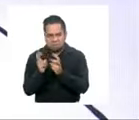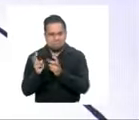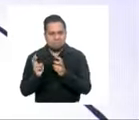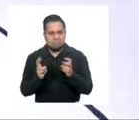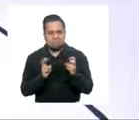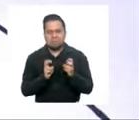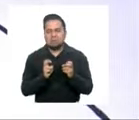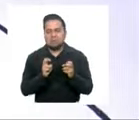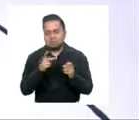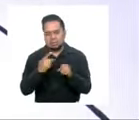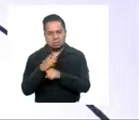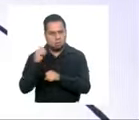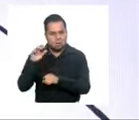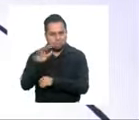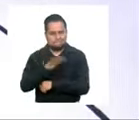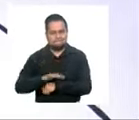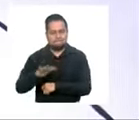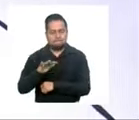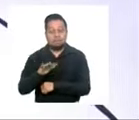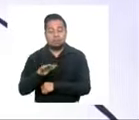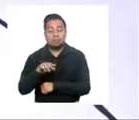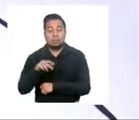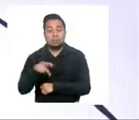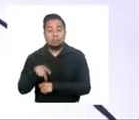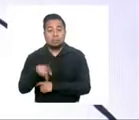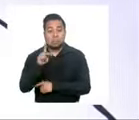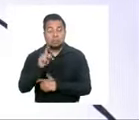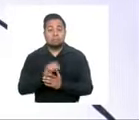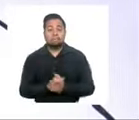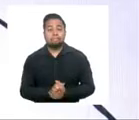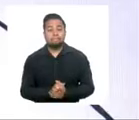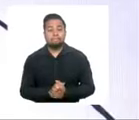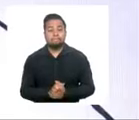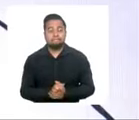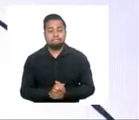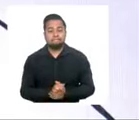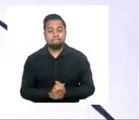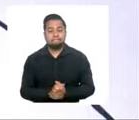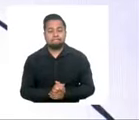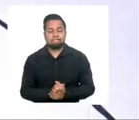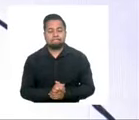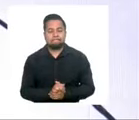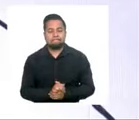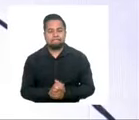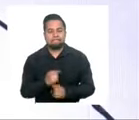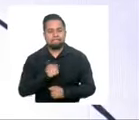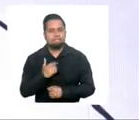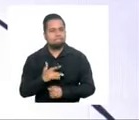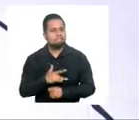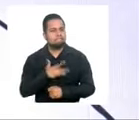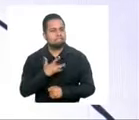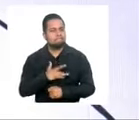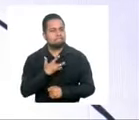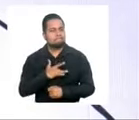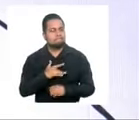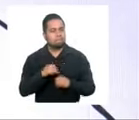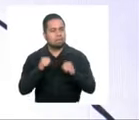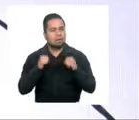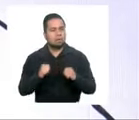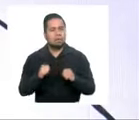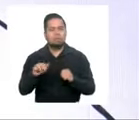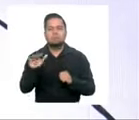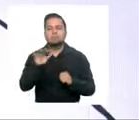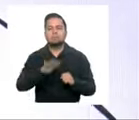en todo Oaxaca. Sin embargo, sí hay la seguridad, los